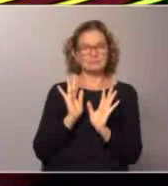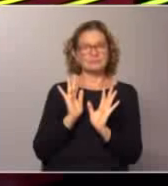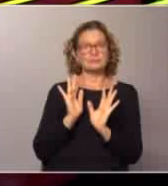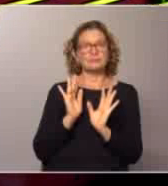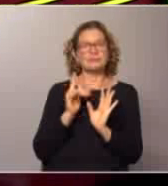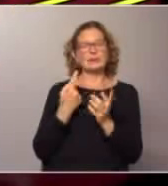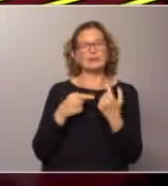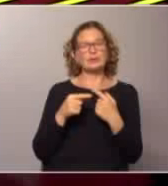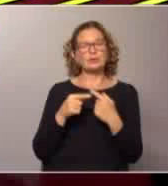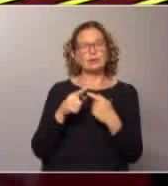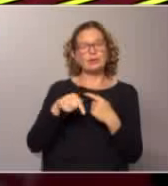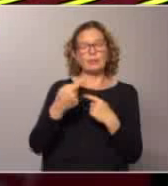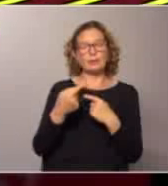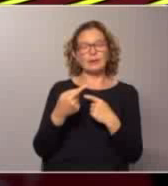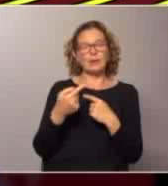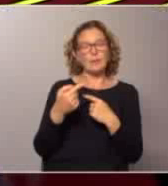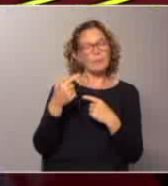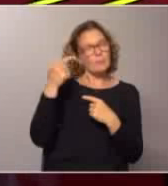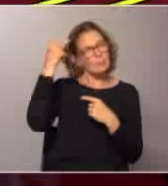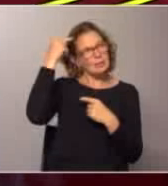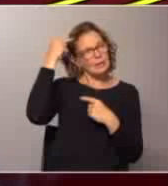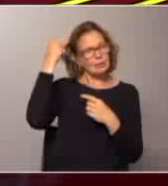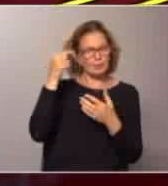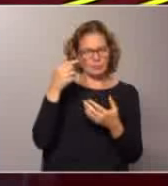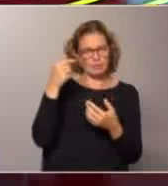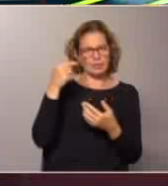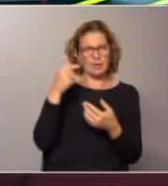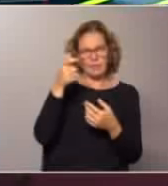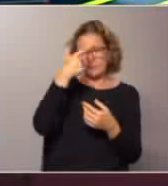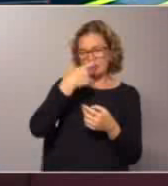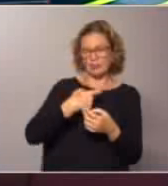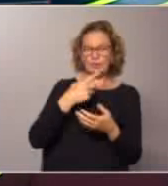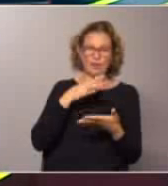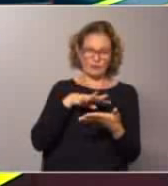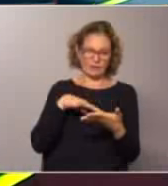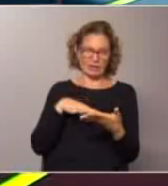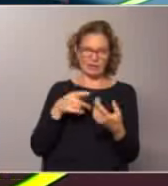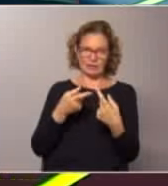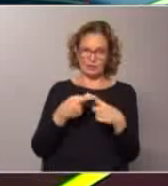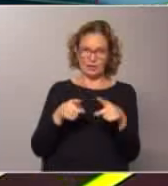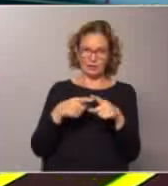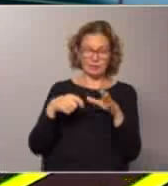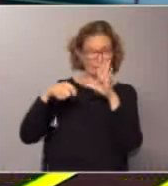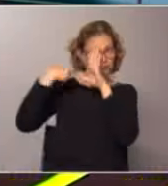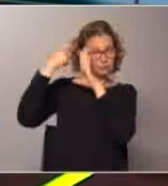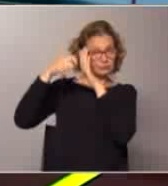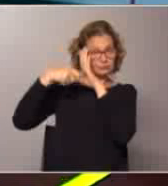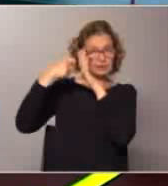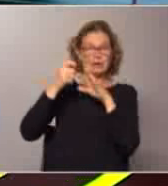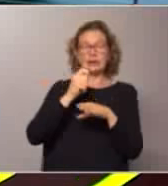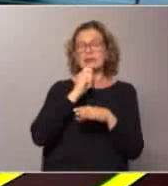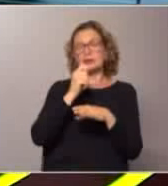entonces para luego midieron la actividad cerebral mientras las personas veían distintos material audiovisual pues en